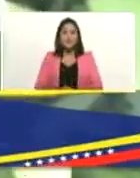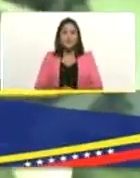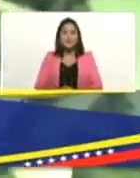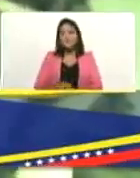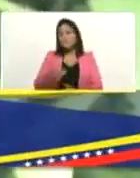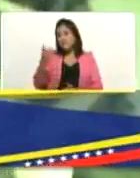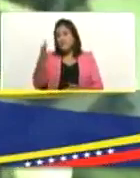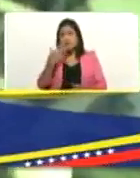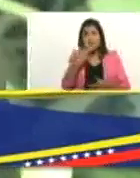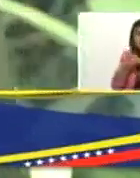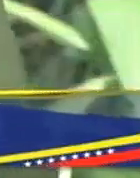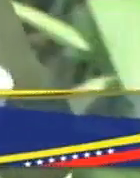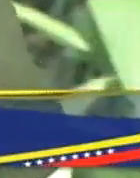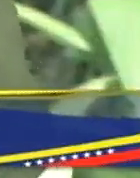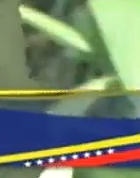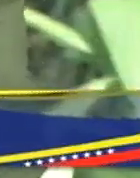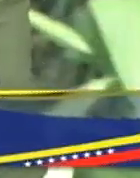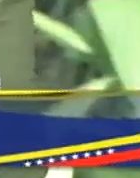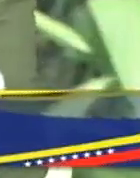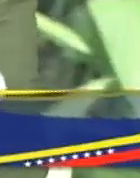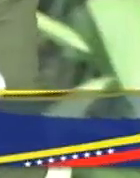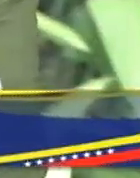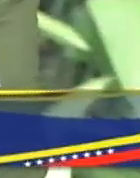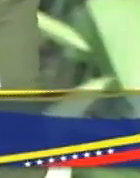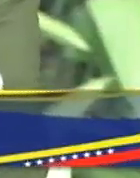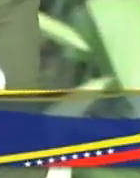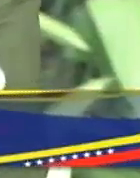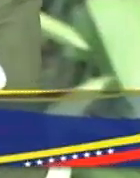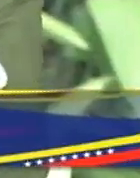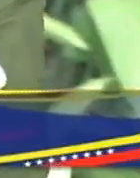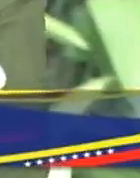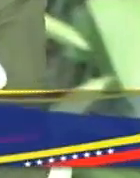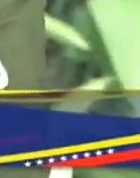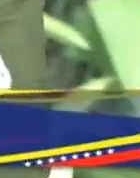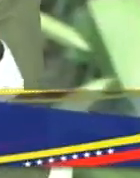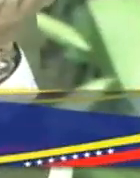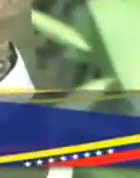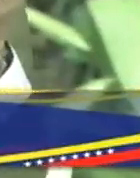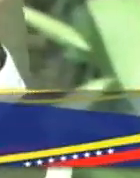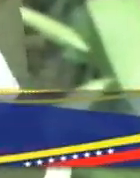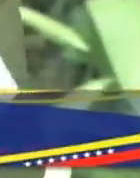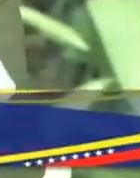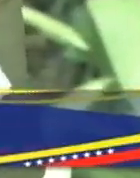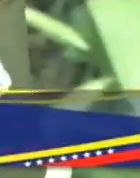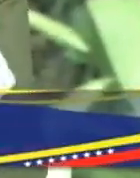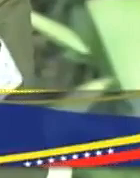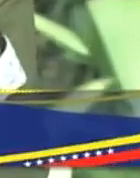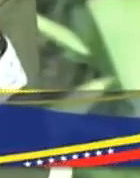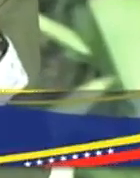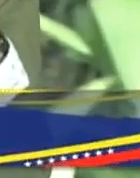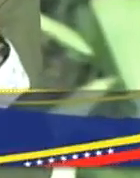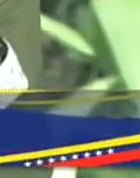profesorado, trabajadores, sino para toda la ciudad que disfrutamos de esta ciudad universitaria,